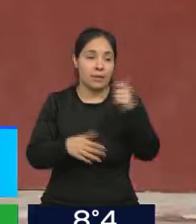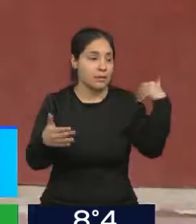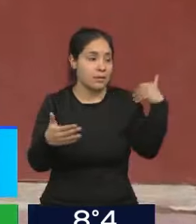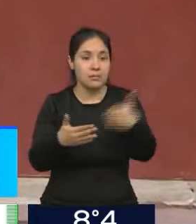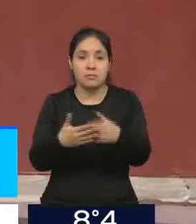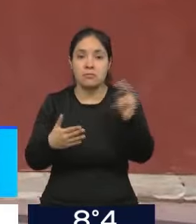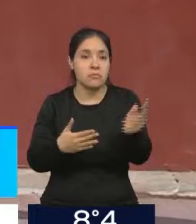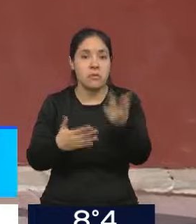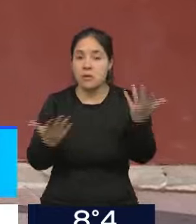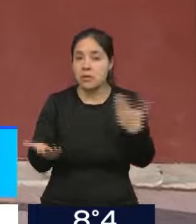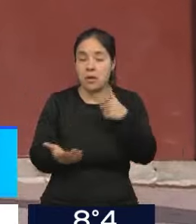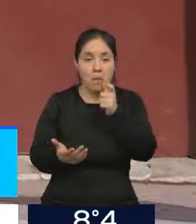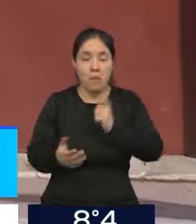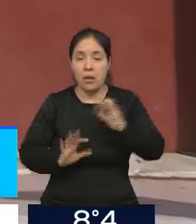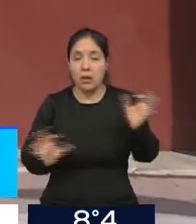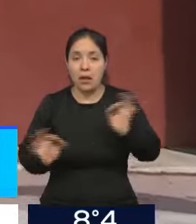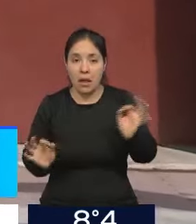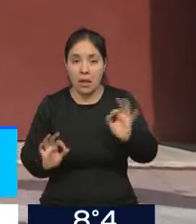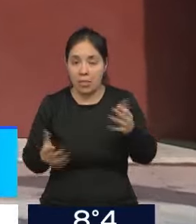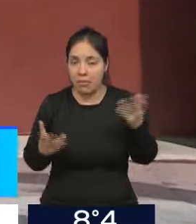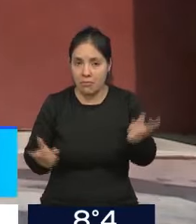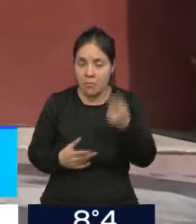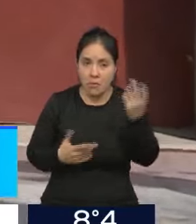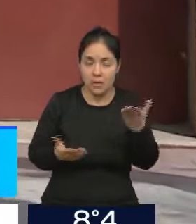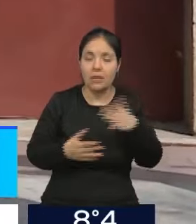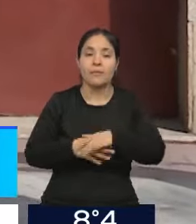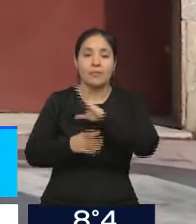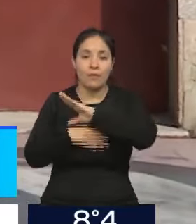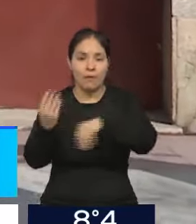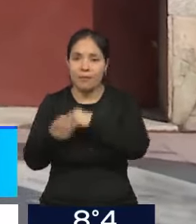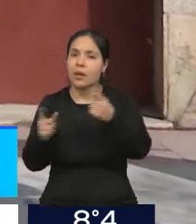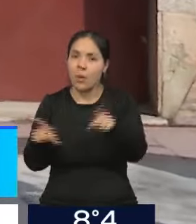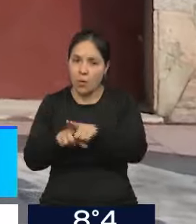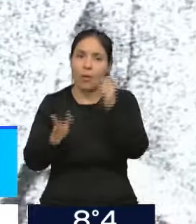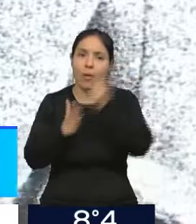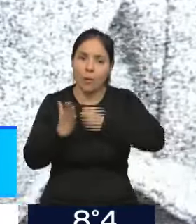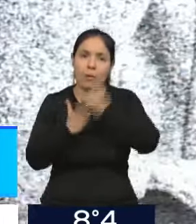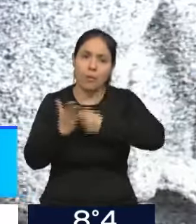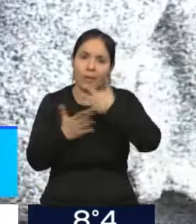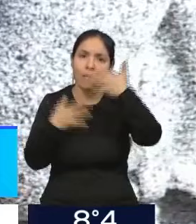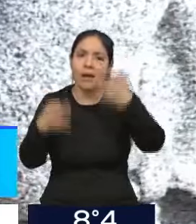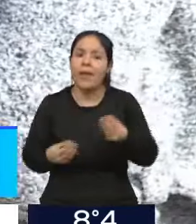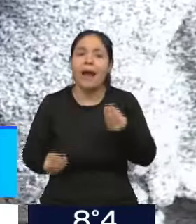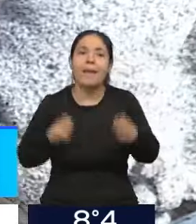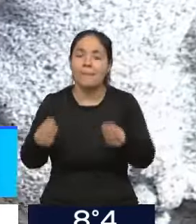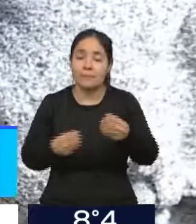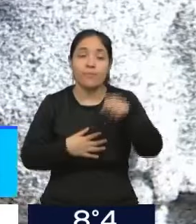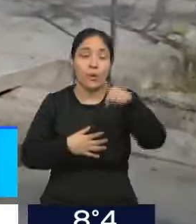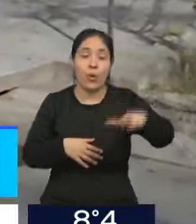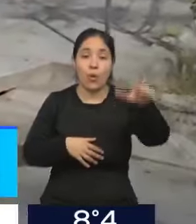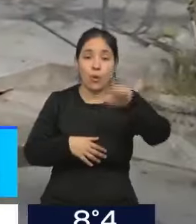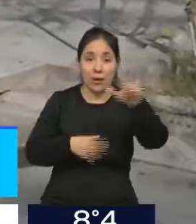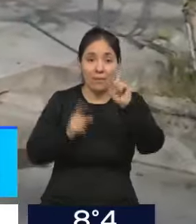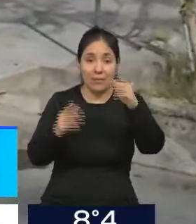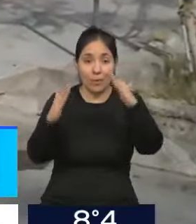dolorosa. Pero su familia sigue tras la búsqueda de la verdad. Por eso, este lunes se realizó la segunda reconstrucción en la